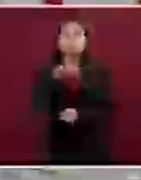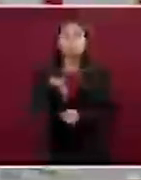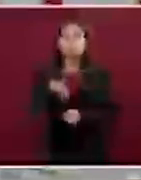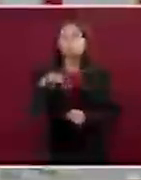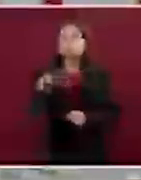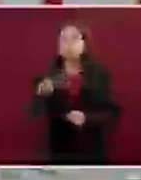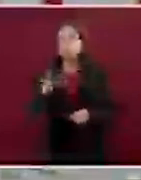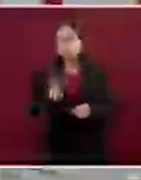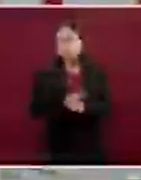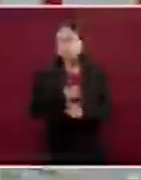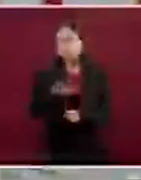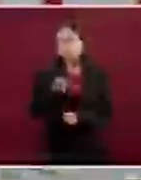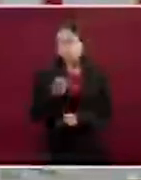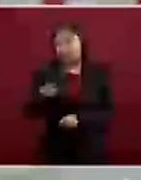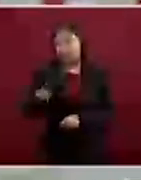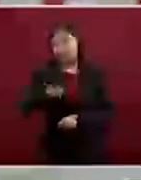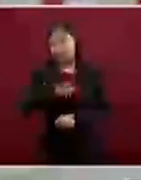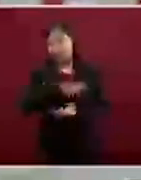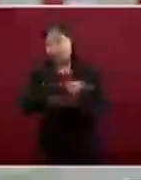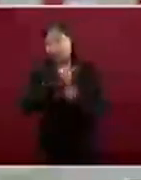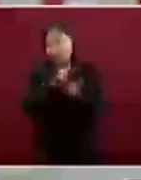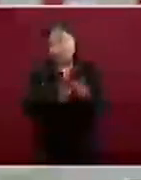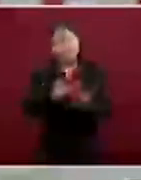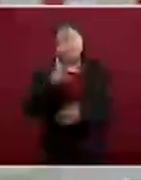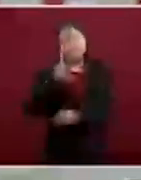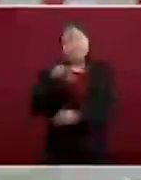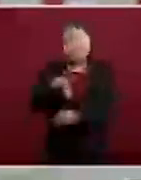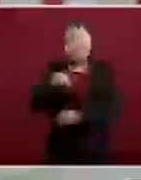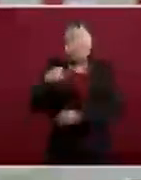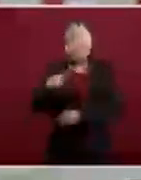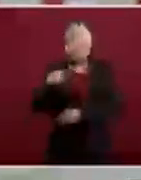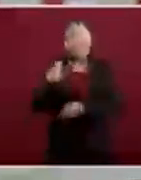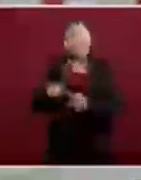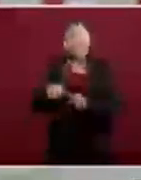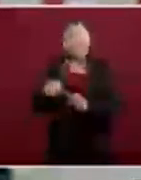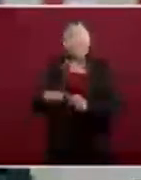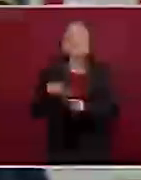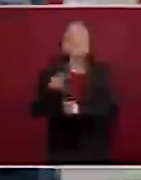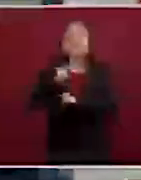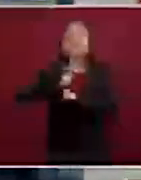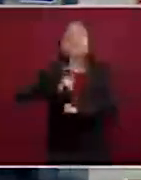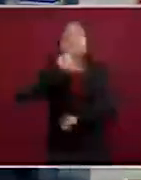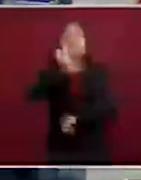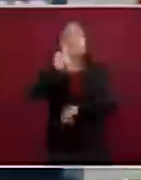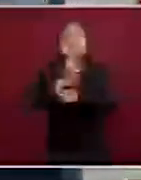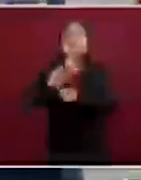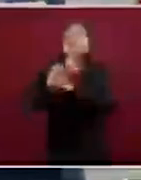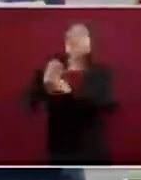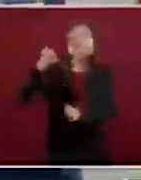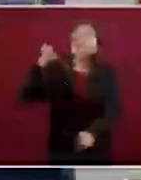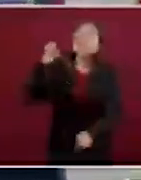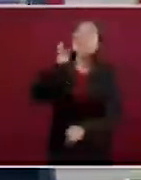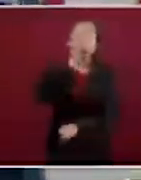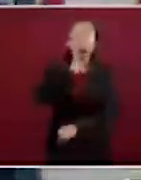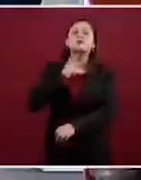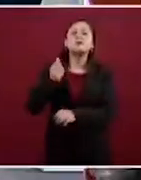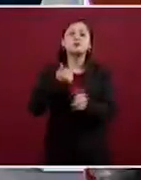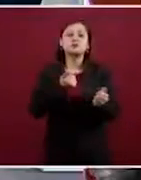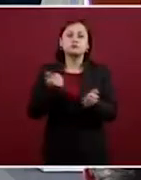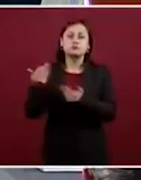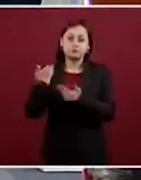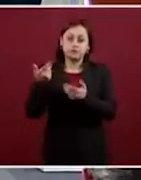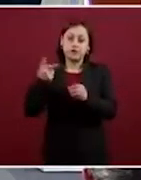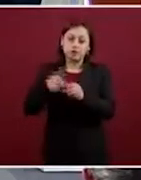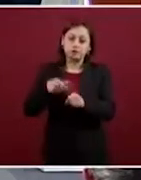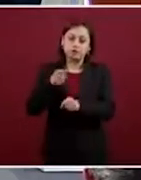pues así se llama el abastecimiento del combustible plan dn3 entonces por eso van uniformados de esa manera este vehículo